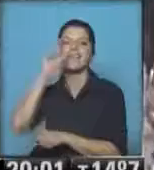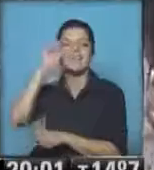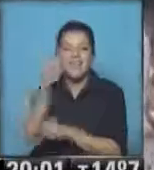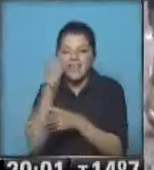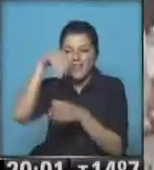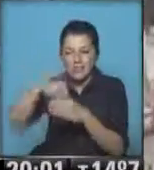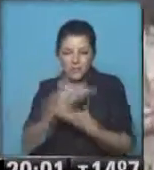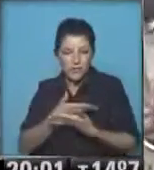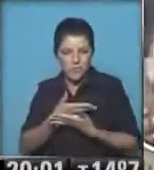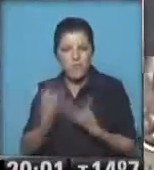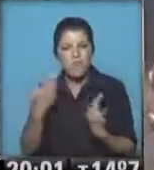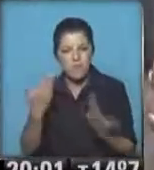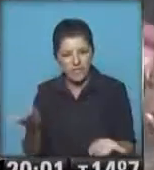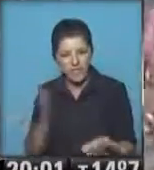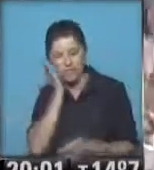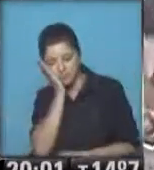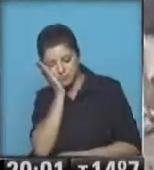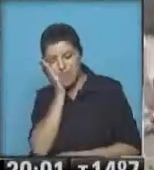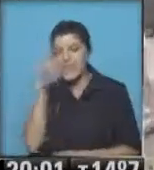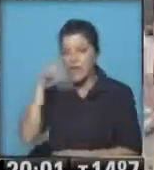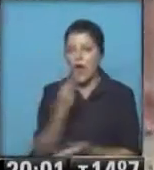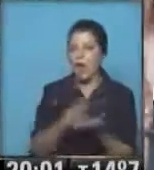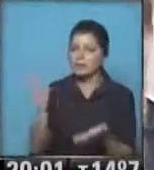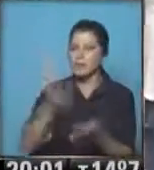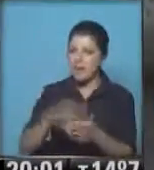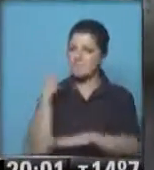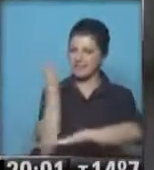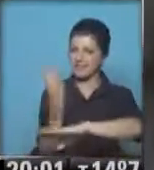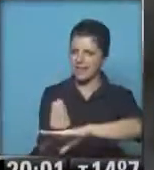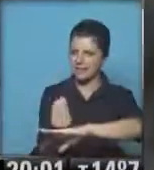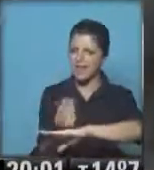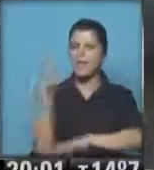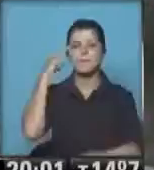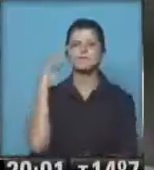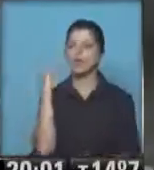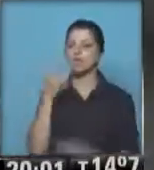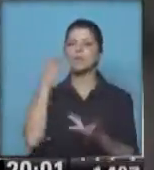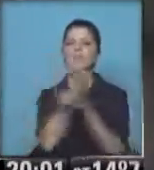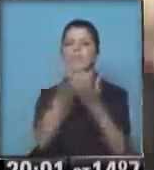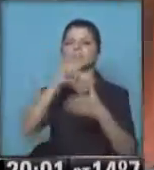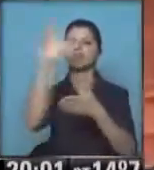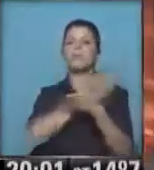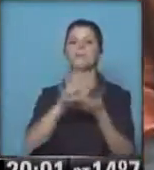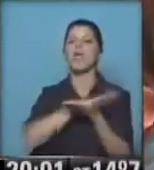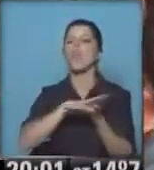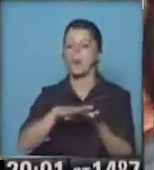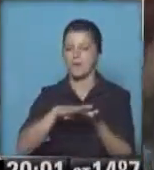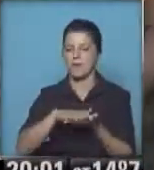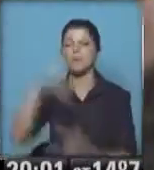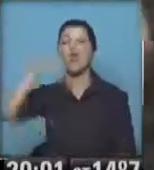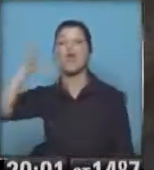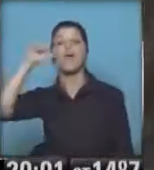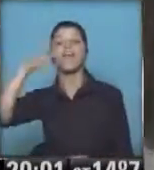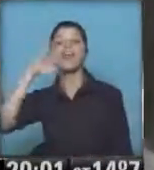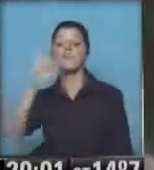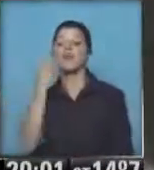vez en un catre. Y que vuelva ahora como presidente también creo que es un símbolo de esta nueva Latinoamérica. Evo hoy es uno de los